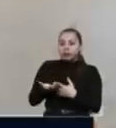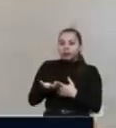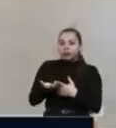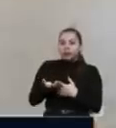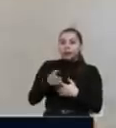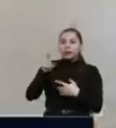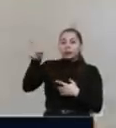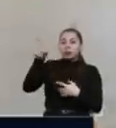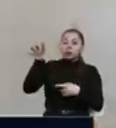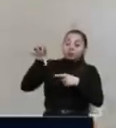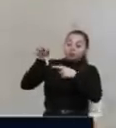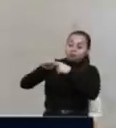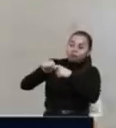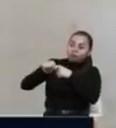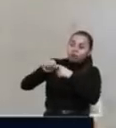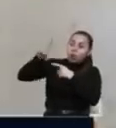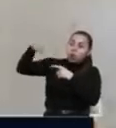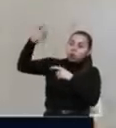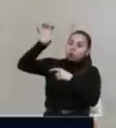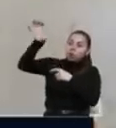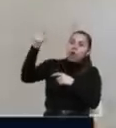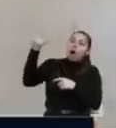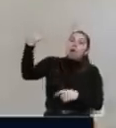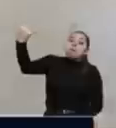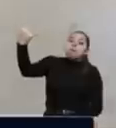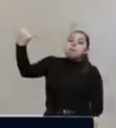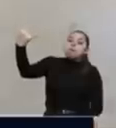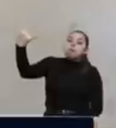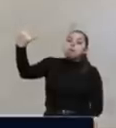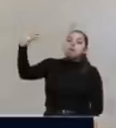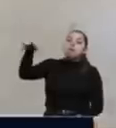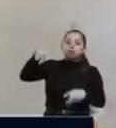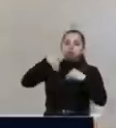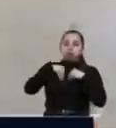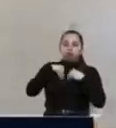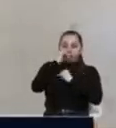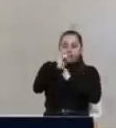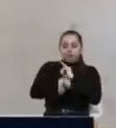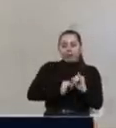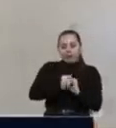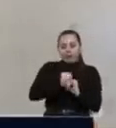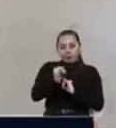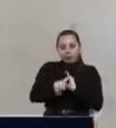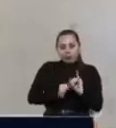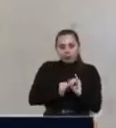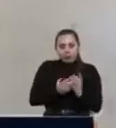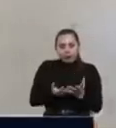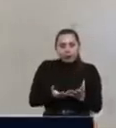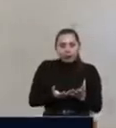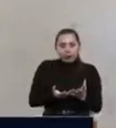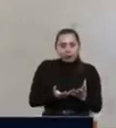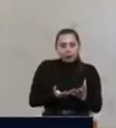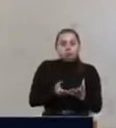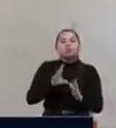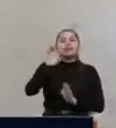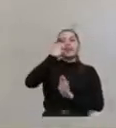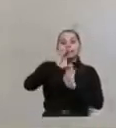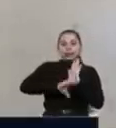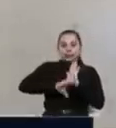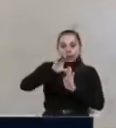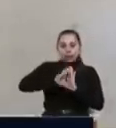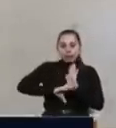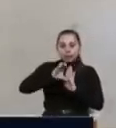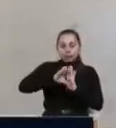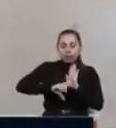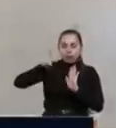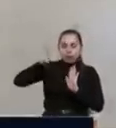su incautación en otro país y es aceptado internacionalmente, se le certifica